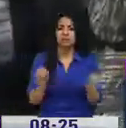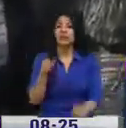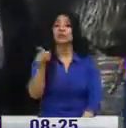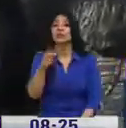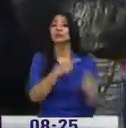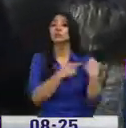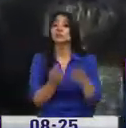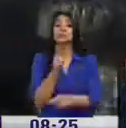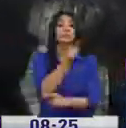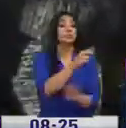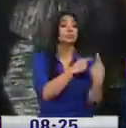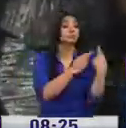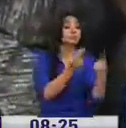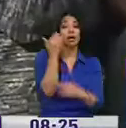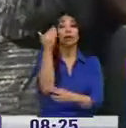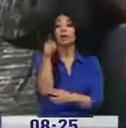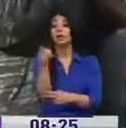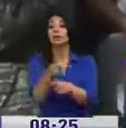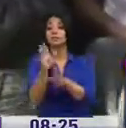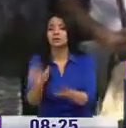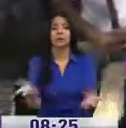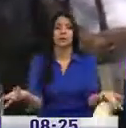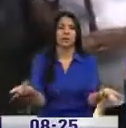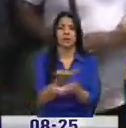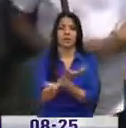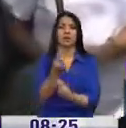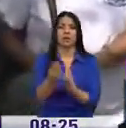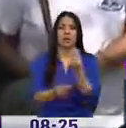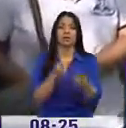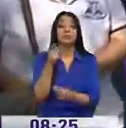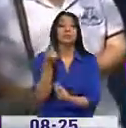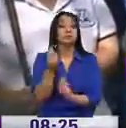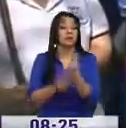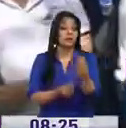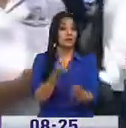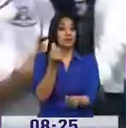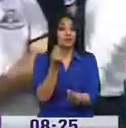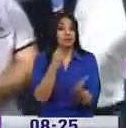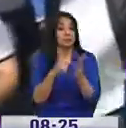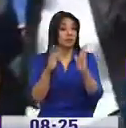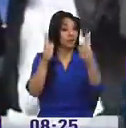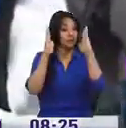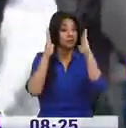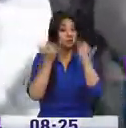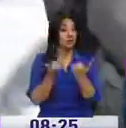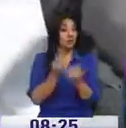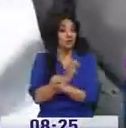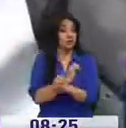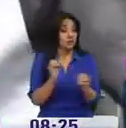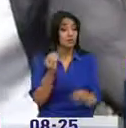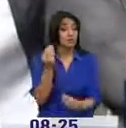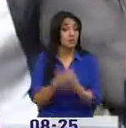uno se pasa, que el alcalde le pasa a los concejales. ¿Cuál sería entonces la acción que ustedes tomarían de no ser acogida el día de hoy la solicitud? Son las bases